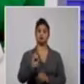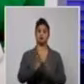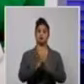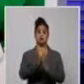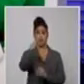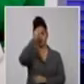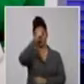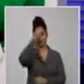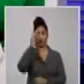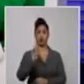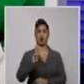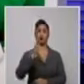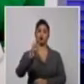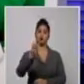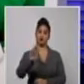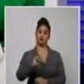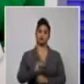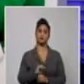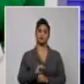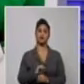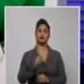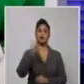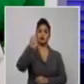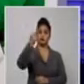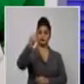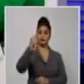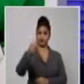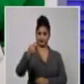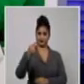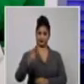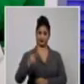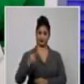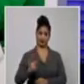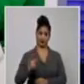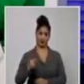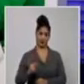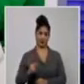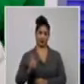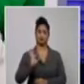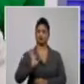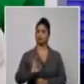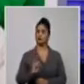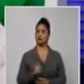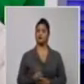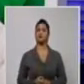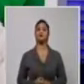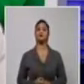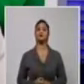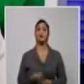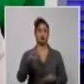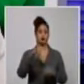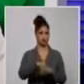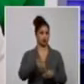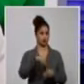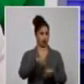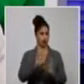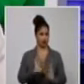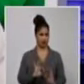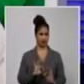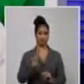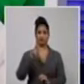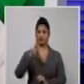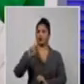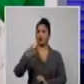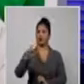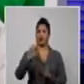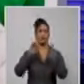estos municipios, Camajuaní, Cifuentes, Corralillo, Ranchuelo y Sagua la Grande.